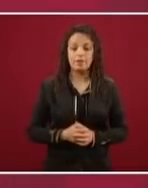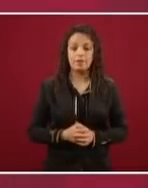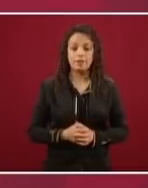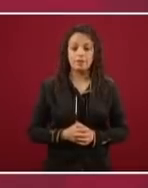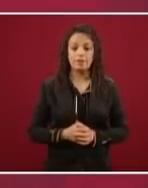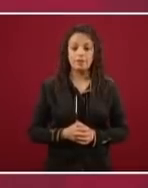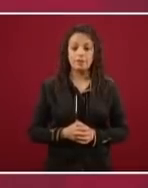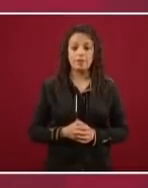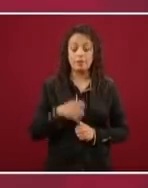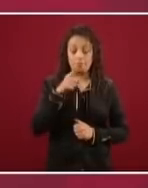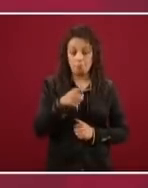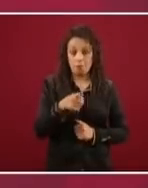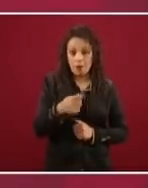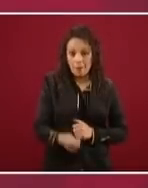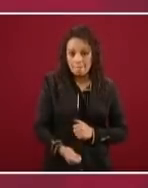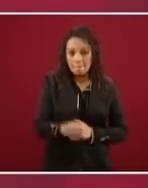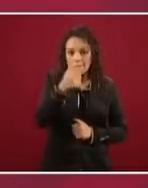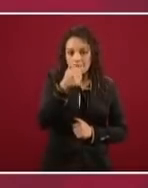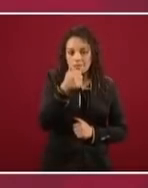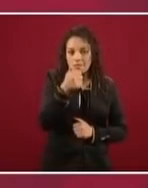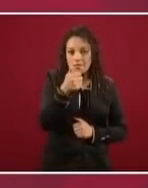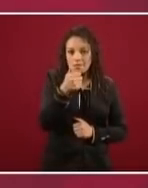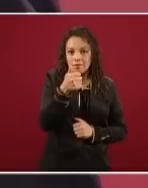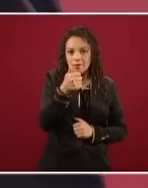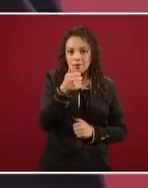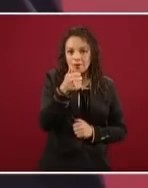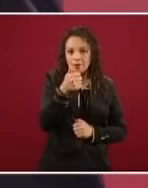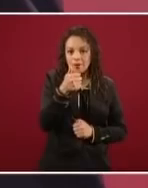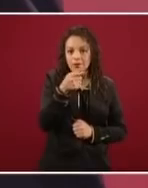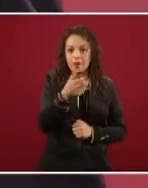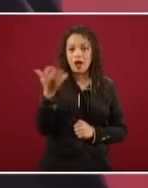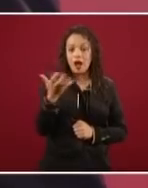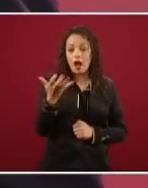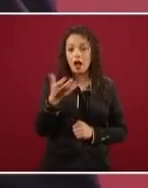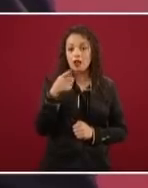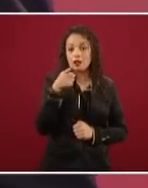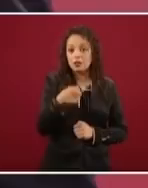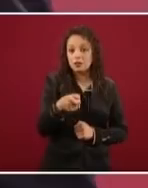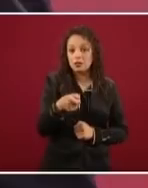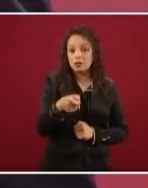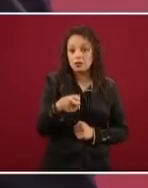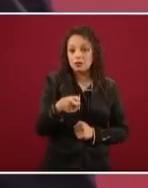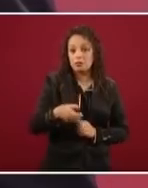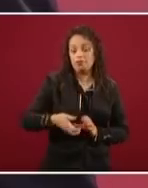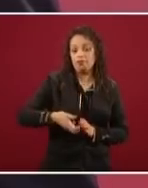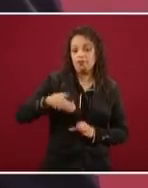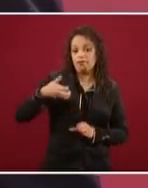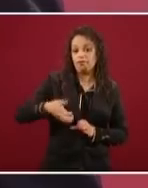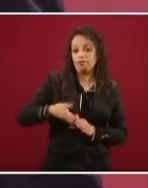primera en producir en extraer petróleo